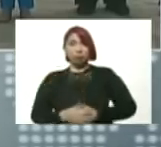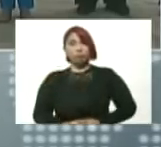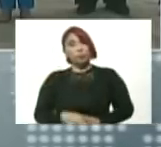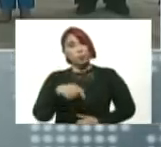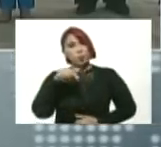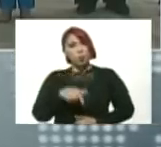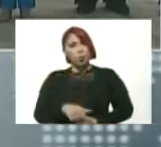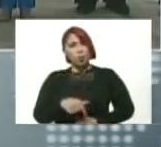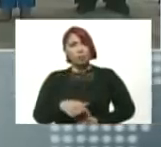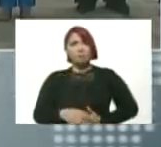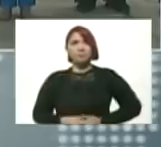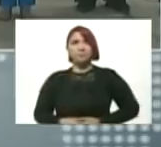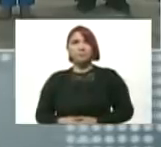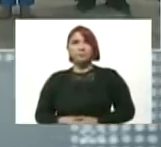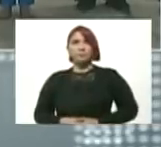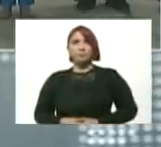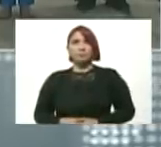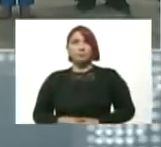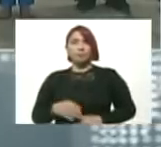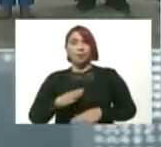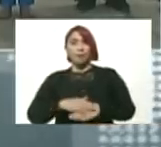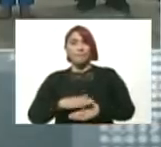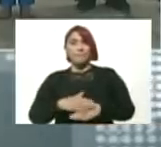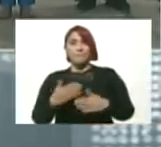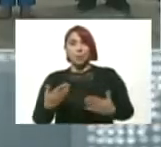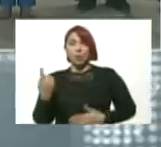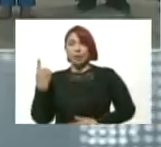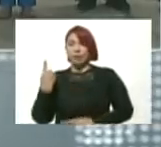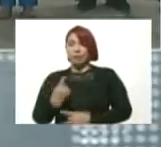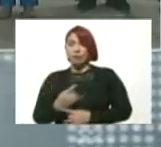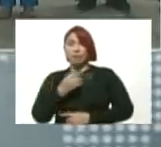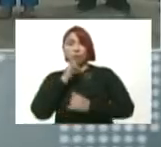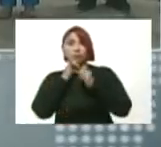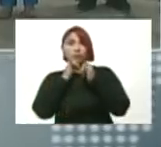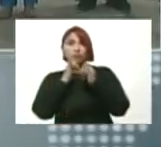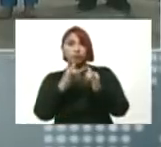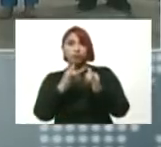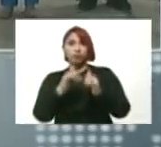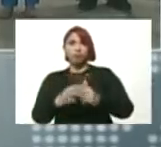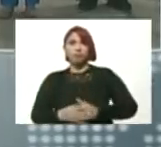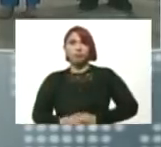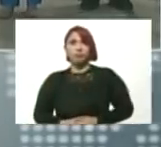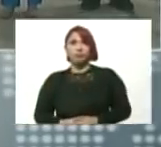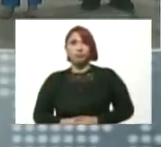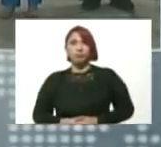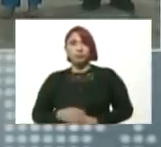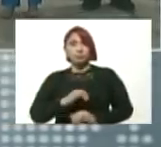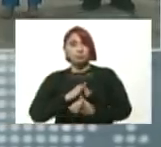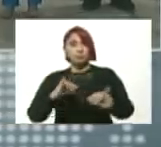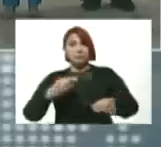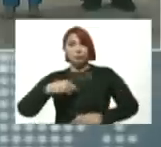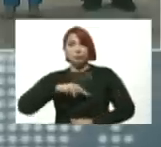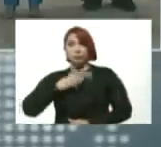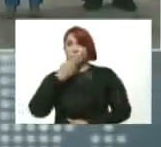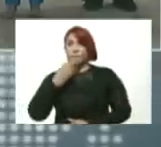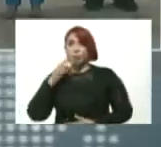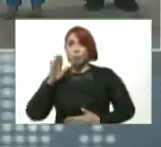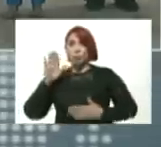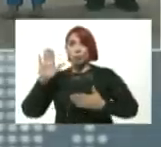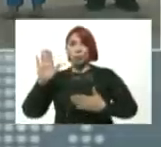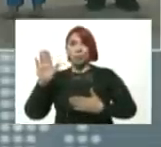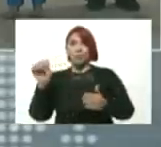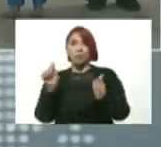precisamente porque tengo que informar que como nos comprometimos con venezuela